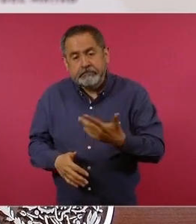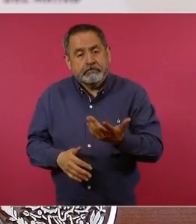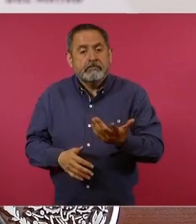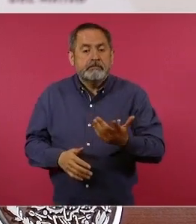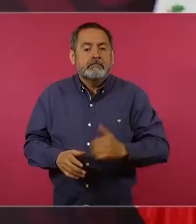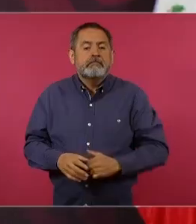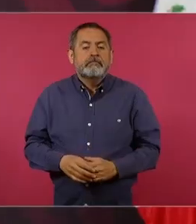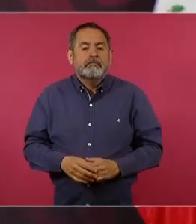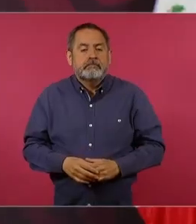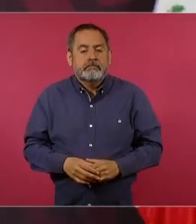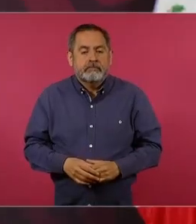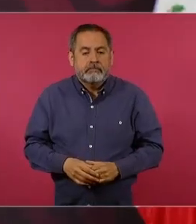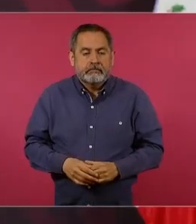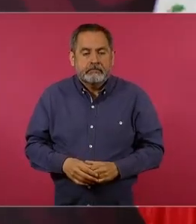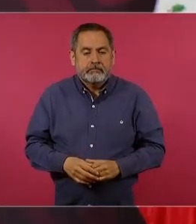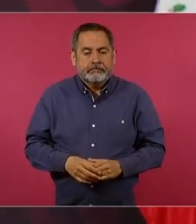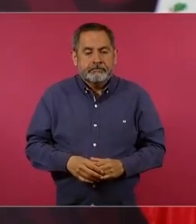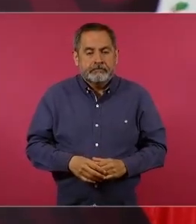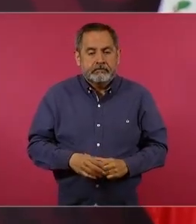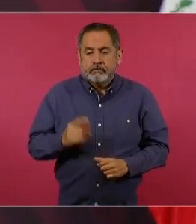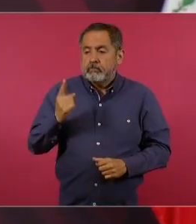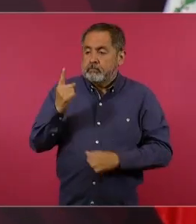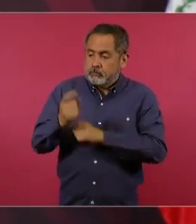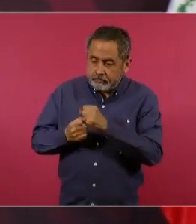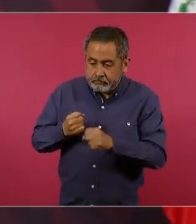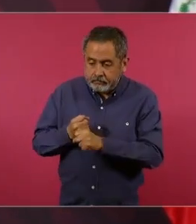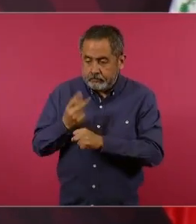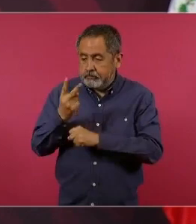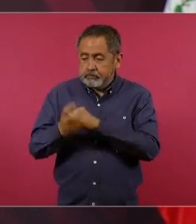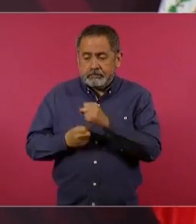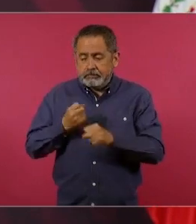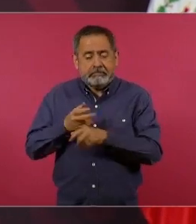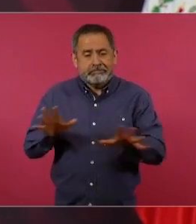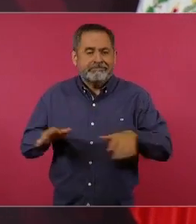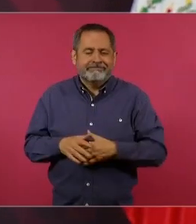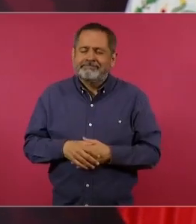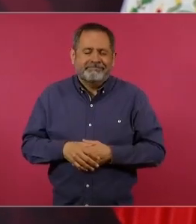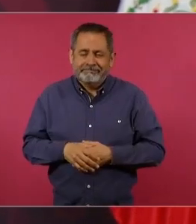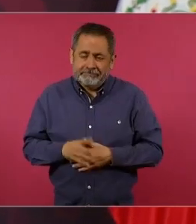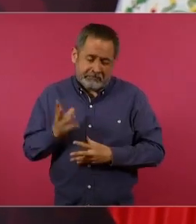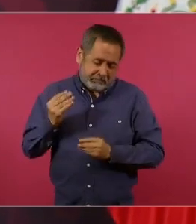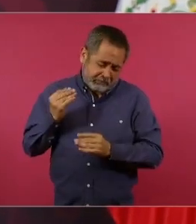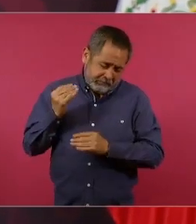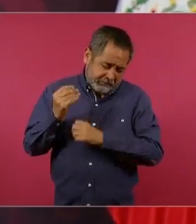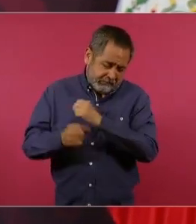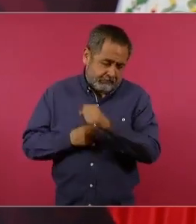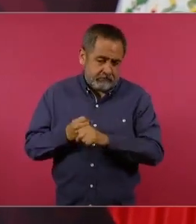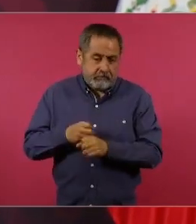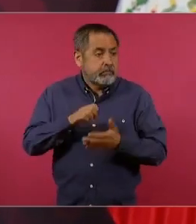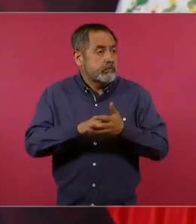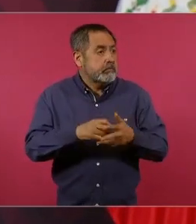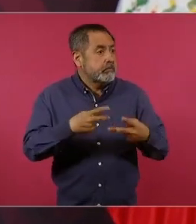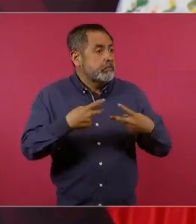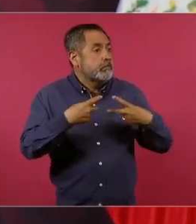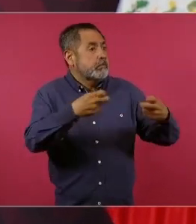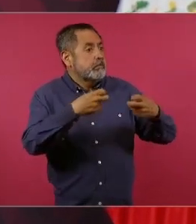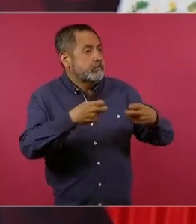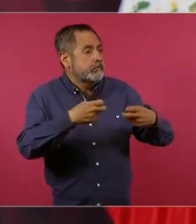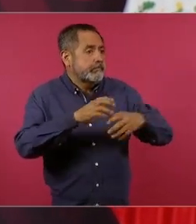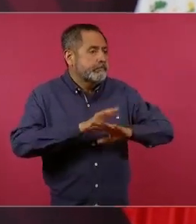y no es un año, dos años, no es que ya nos robaron la elección